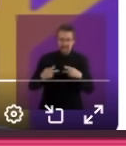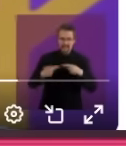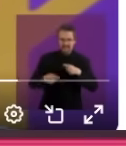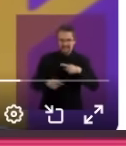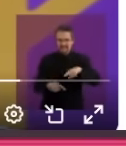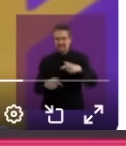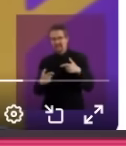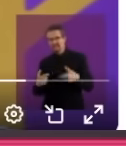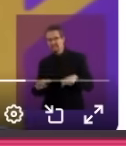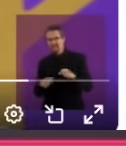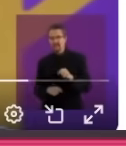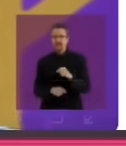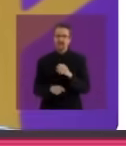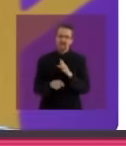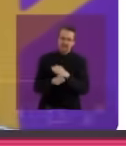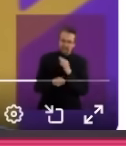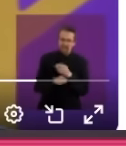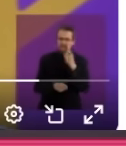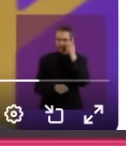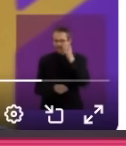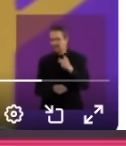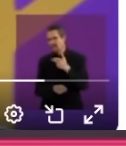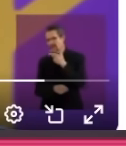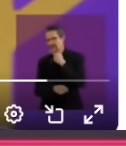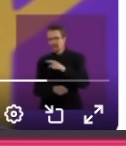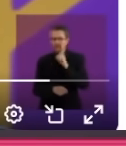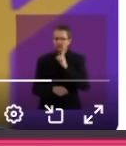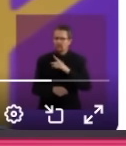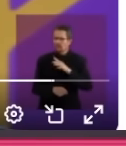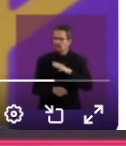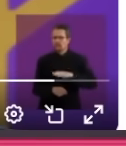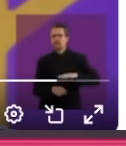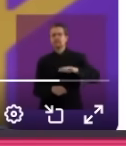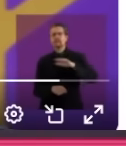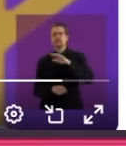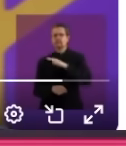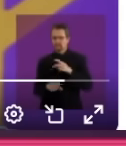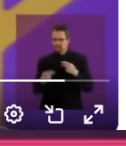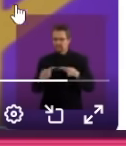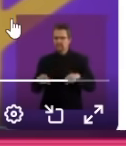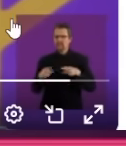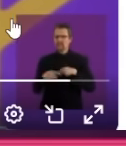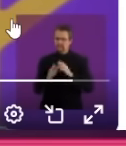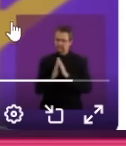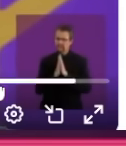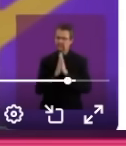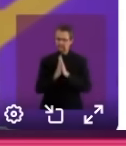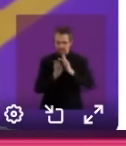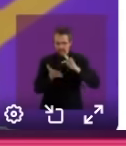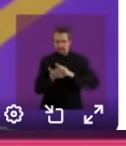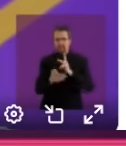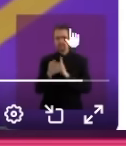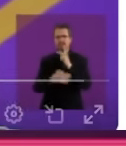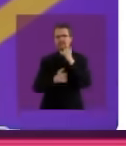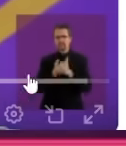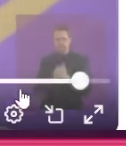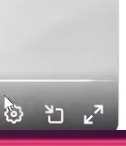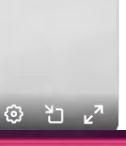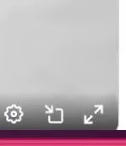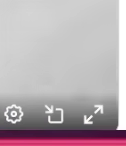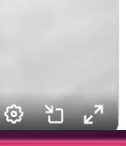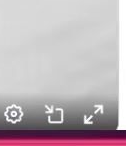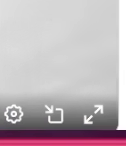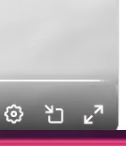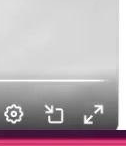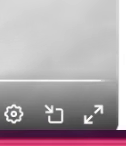a hombres, a mujeres, a todos y a todas, a que sean parte de este proyecto. Voy a ser la primera mujer presidenta de